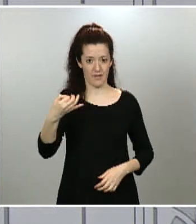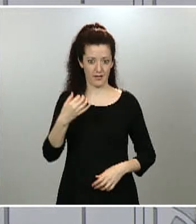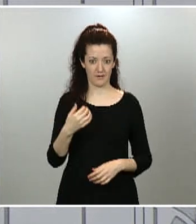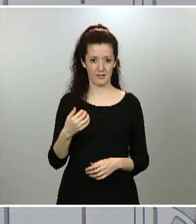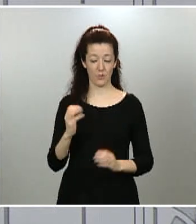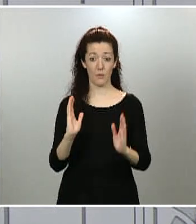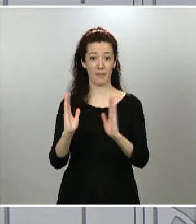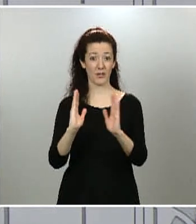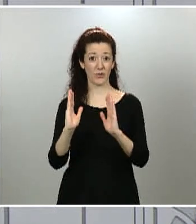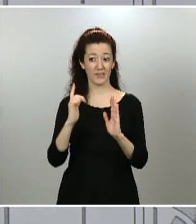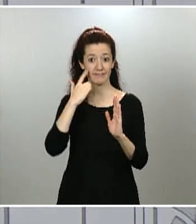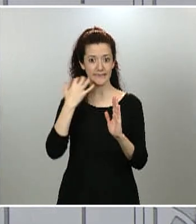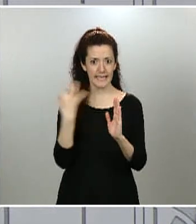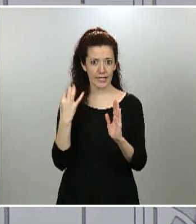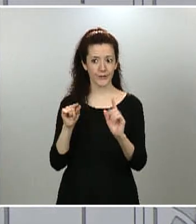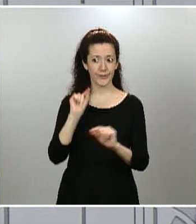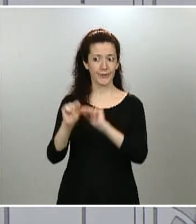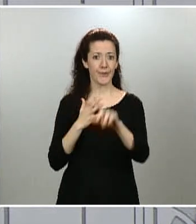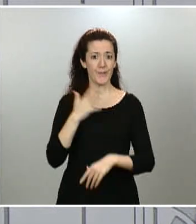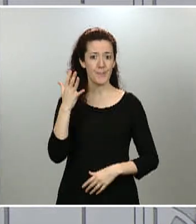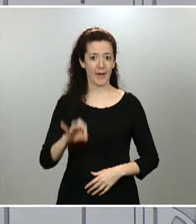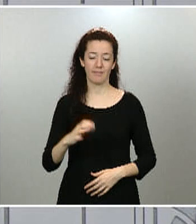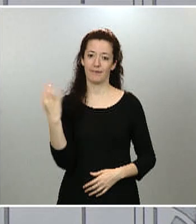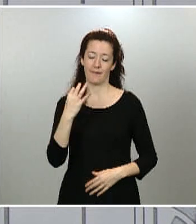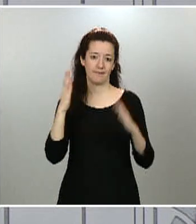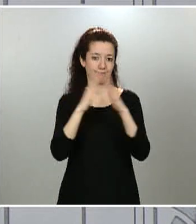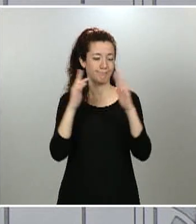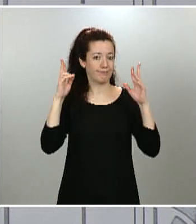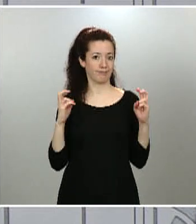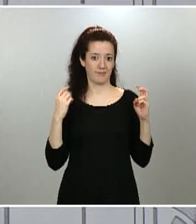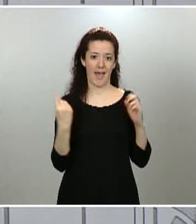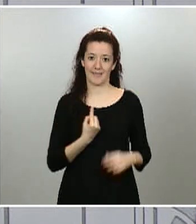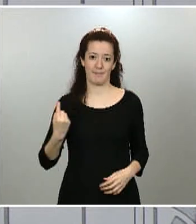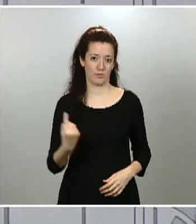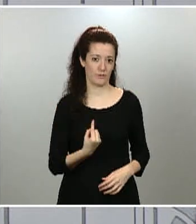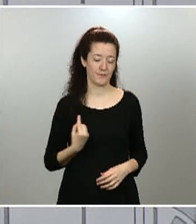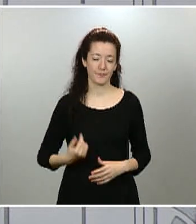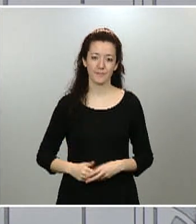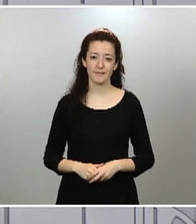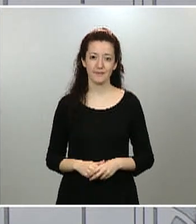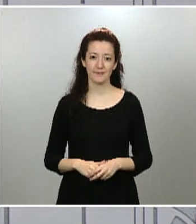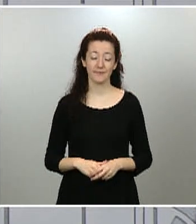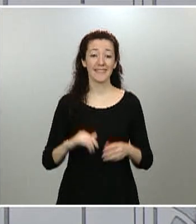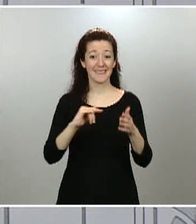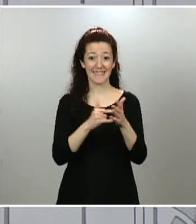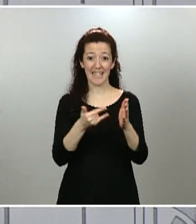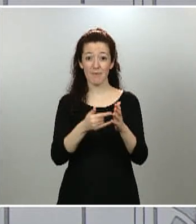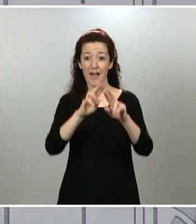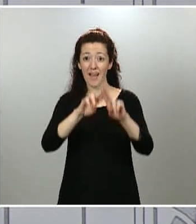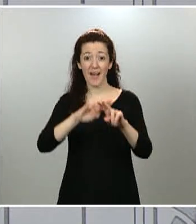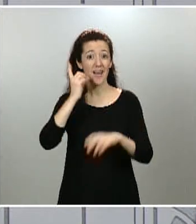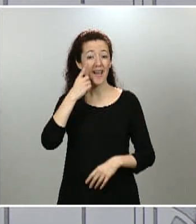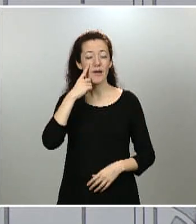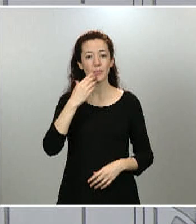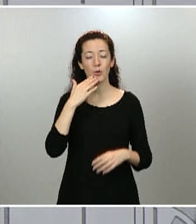aislamiento. El sistema va a ser muy sensible, como les digo, se busca cualquier síntoma compatible. El